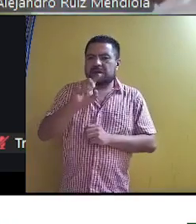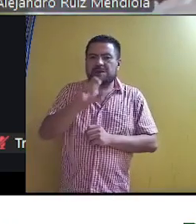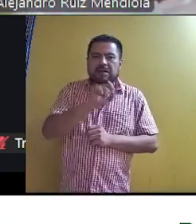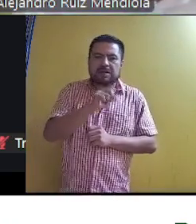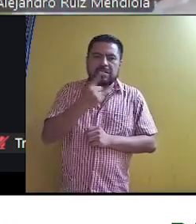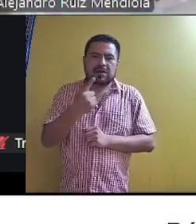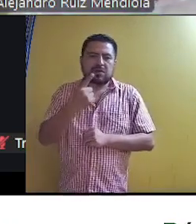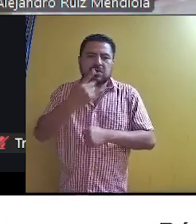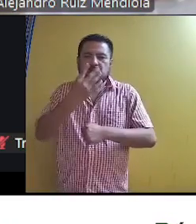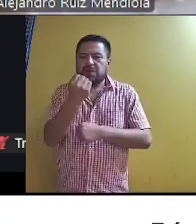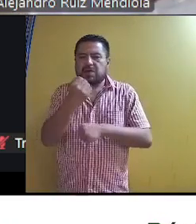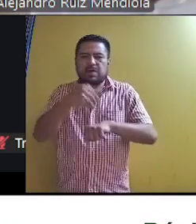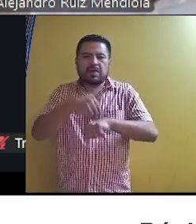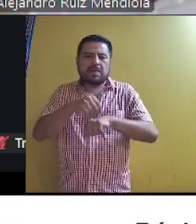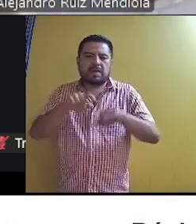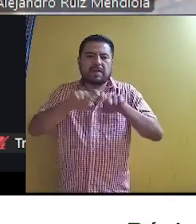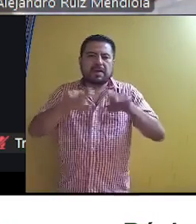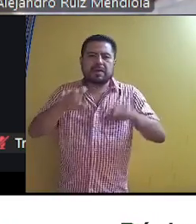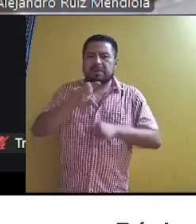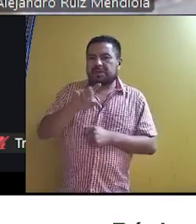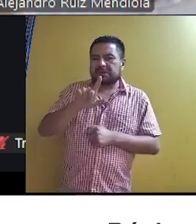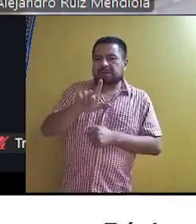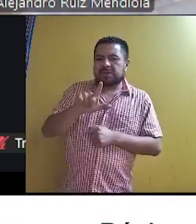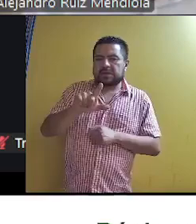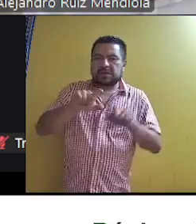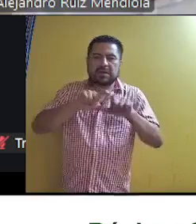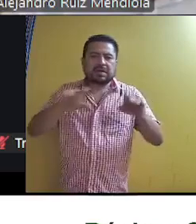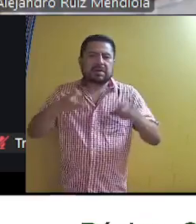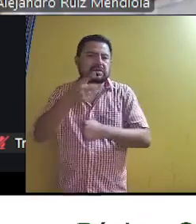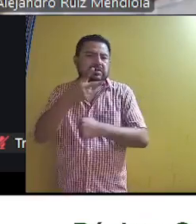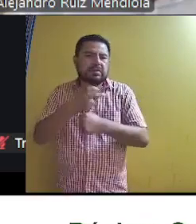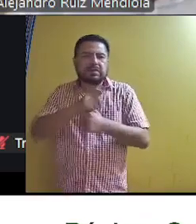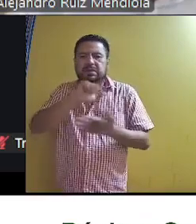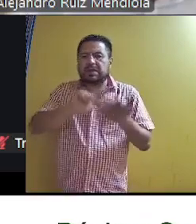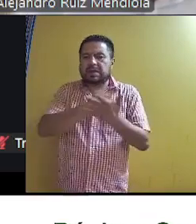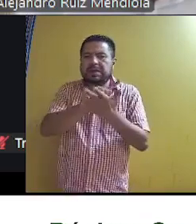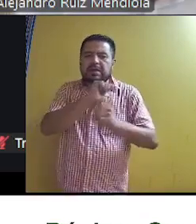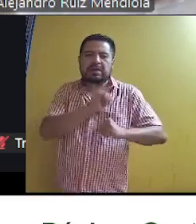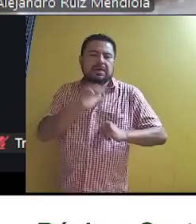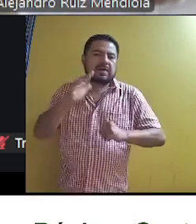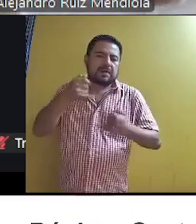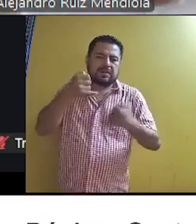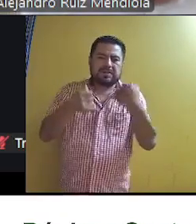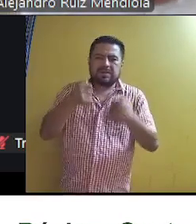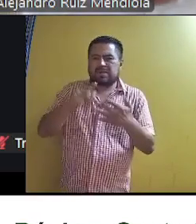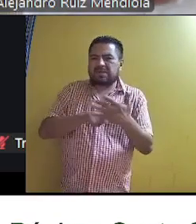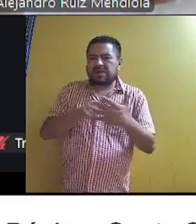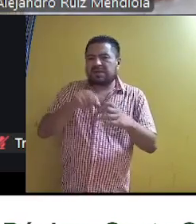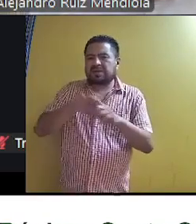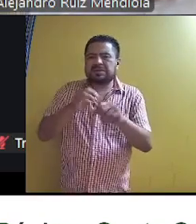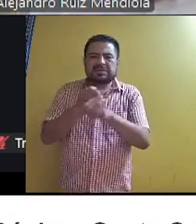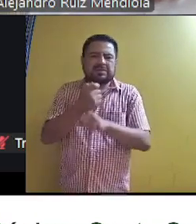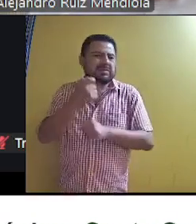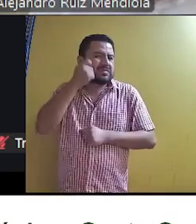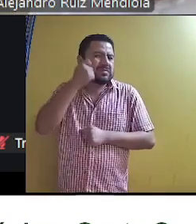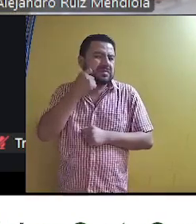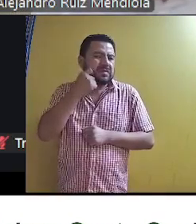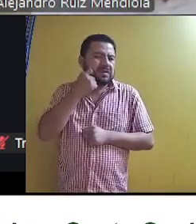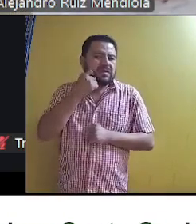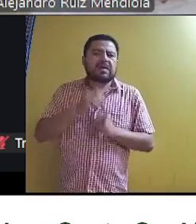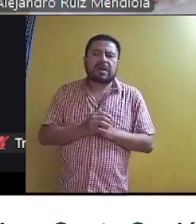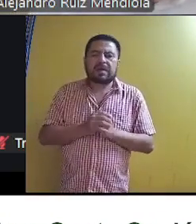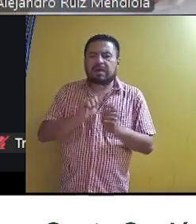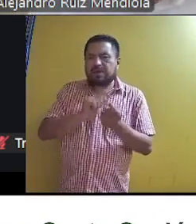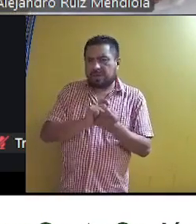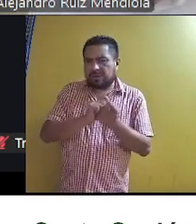31, fracción novena y 37, fracción segunda de la Ley Orgánica del Tribunal Electoral del Estado de Guerrero, interpretados